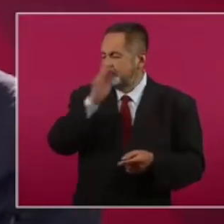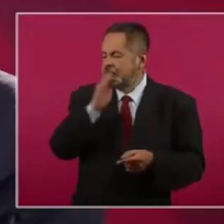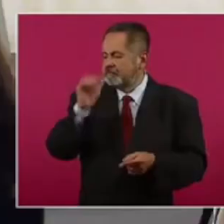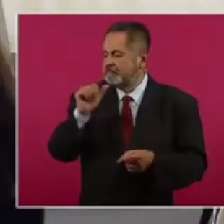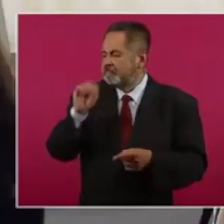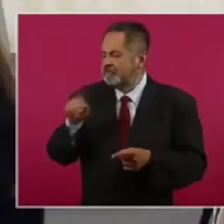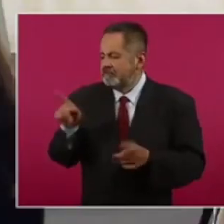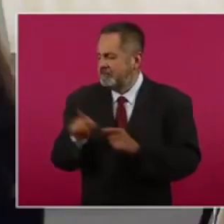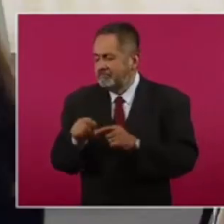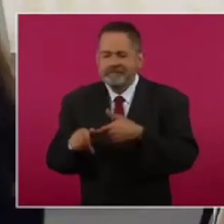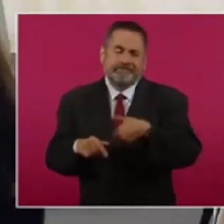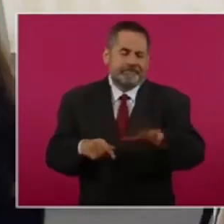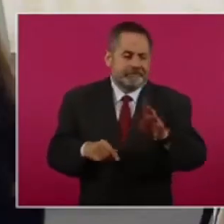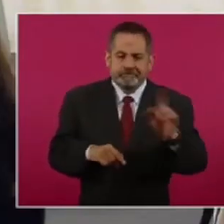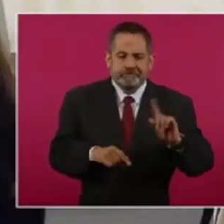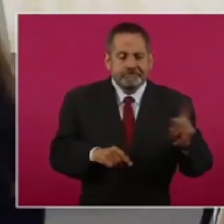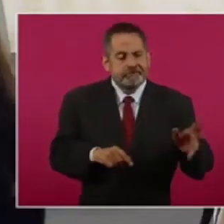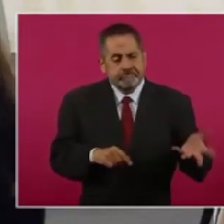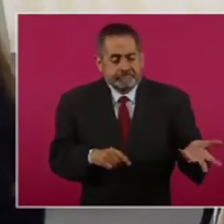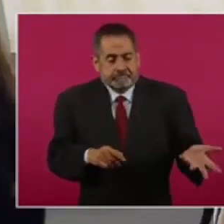Gracias, presidente. Pero